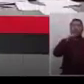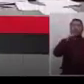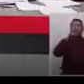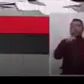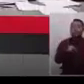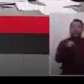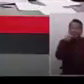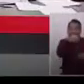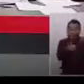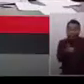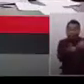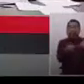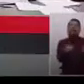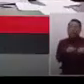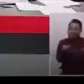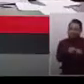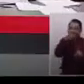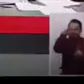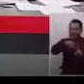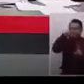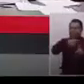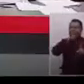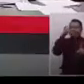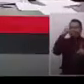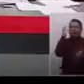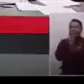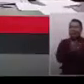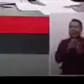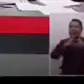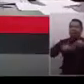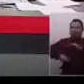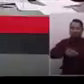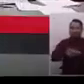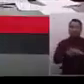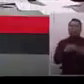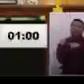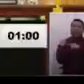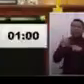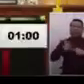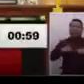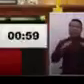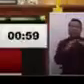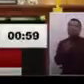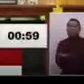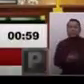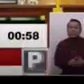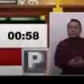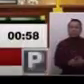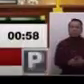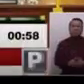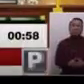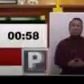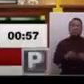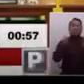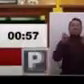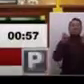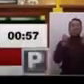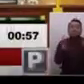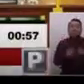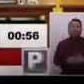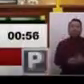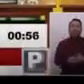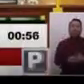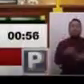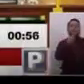está investigado en el caso de los gángsters de la política por corrupción. ¿En manos de quién quedaría Lima? Regresando a lo que es la seguridad